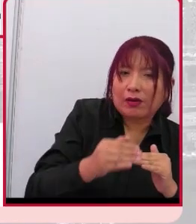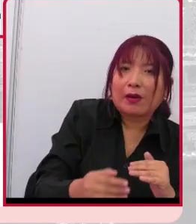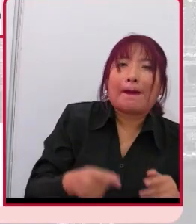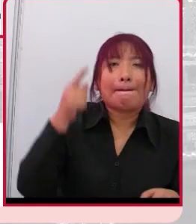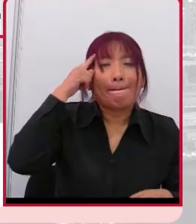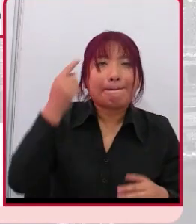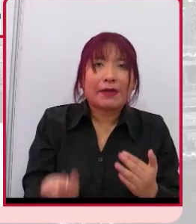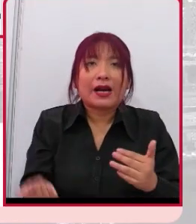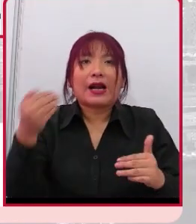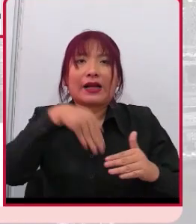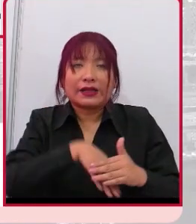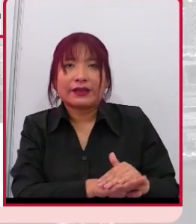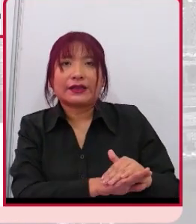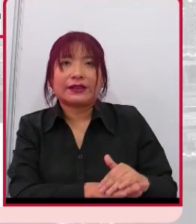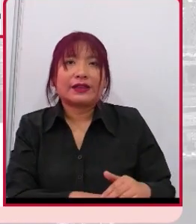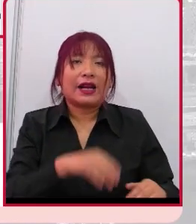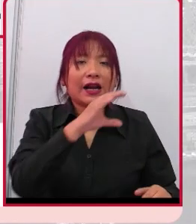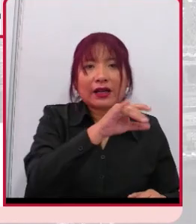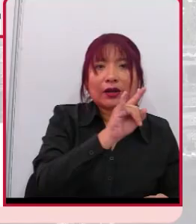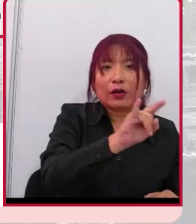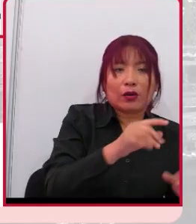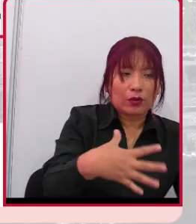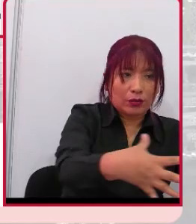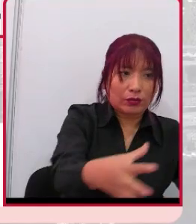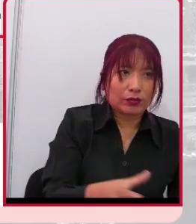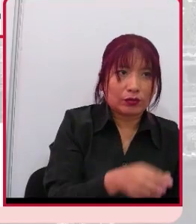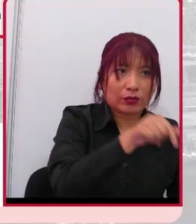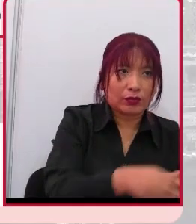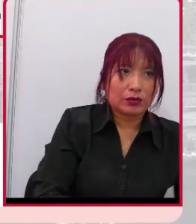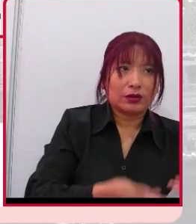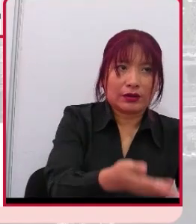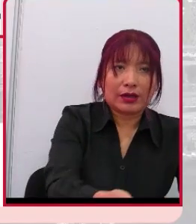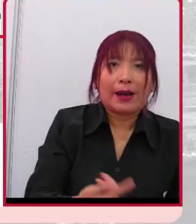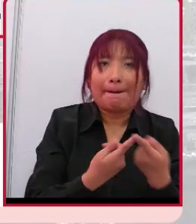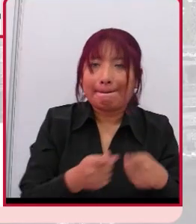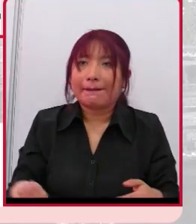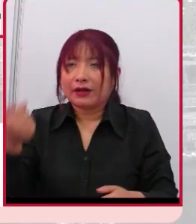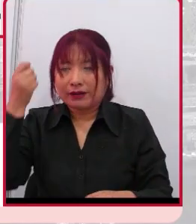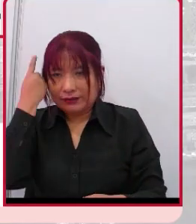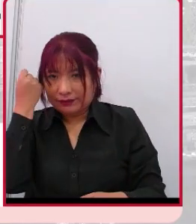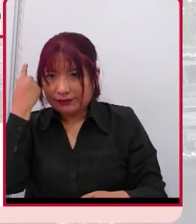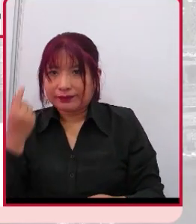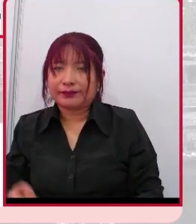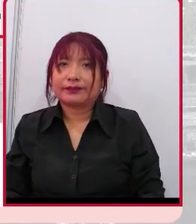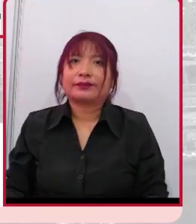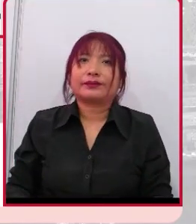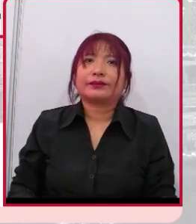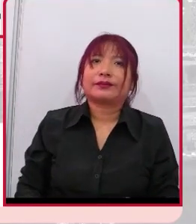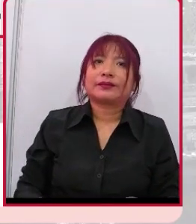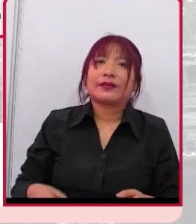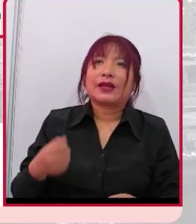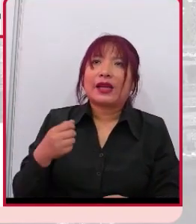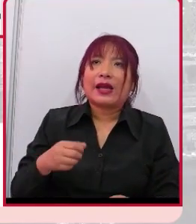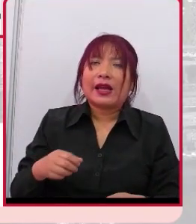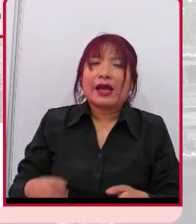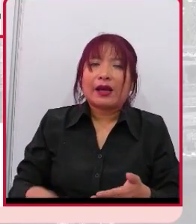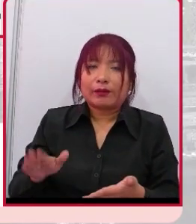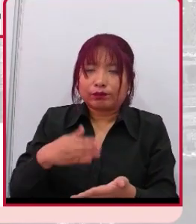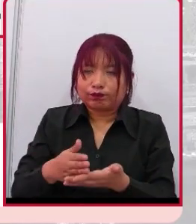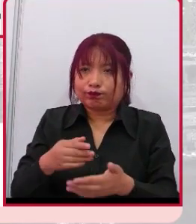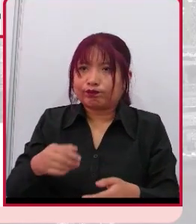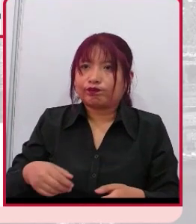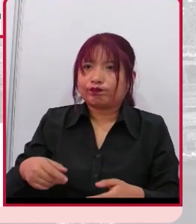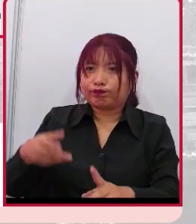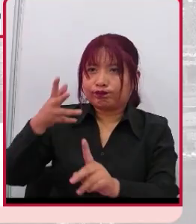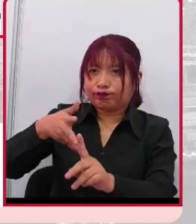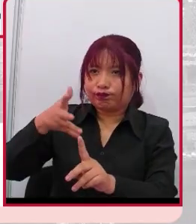tema de reservas, pero sí están contemplados en esta estrategia del Blue Sky. El objetivo de este estudio es hacer realidad la estrategia de